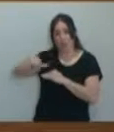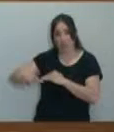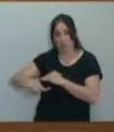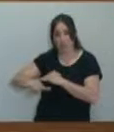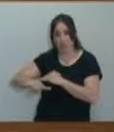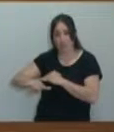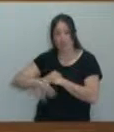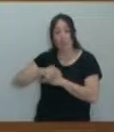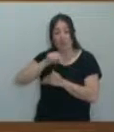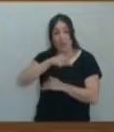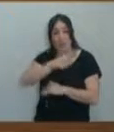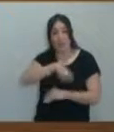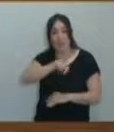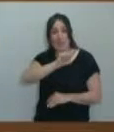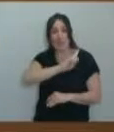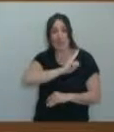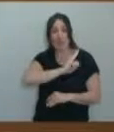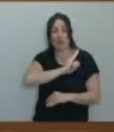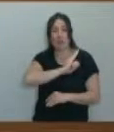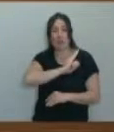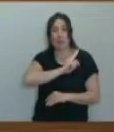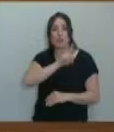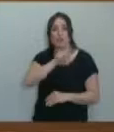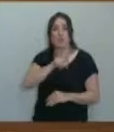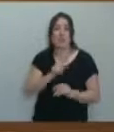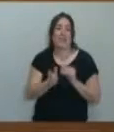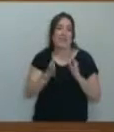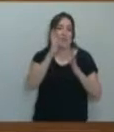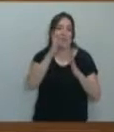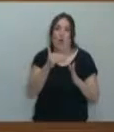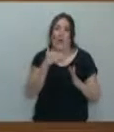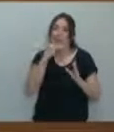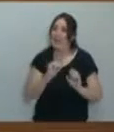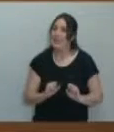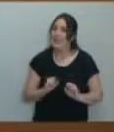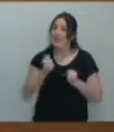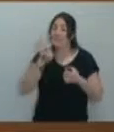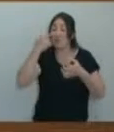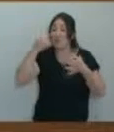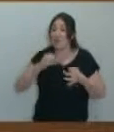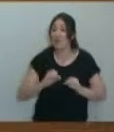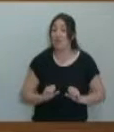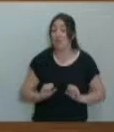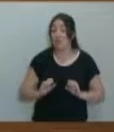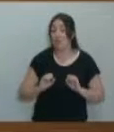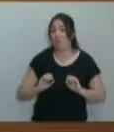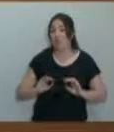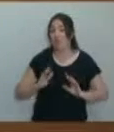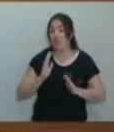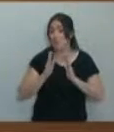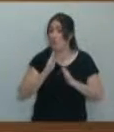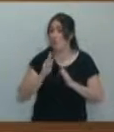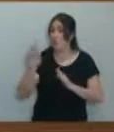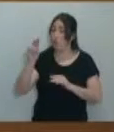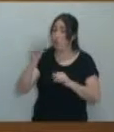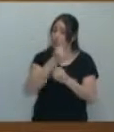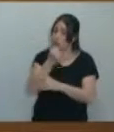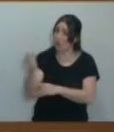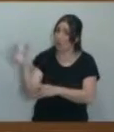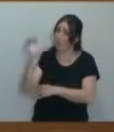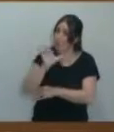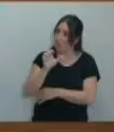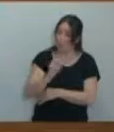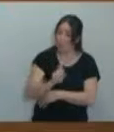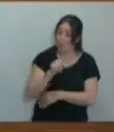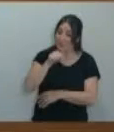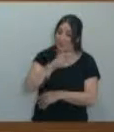un país que ha estado al borde de la intervención cuando no ha estado intervenido por las autoridades europeas. Este es un